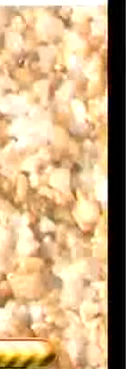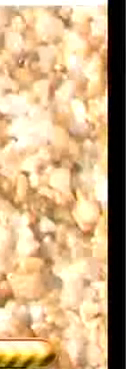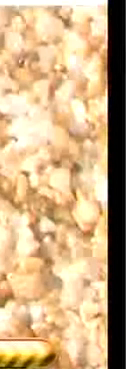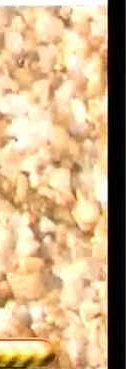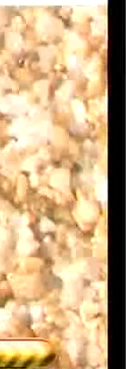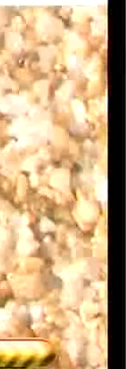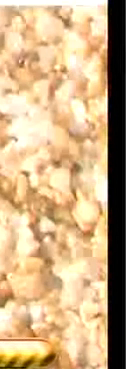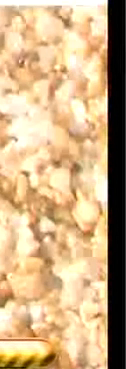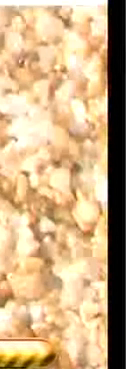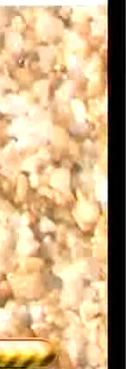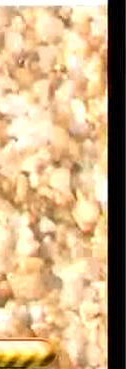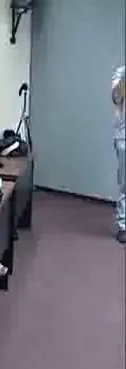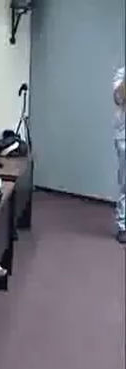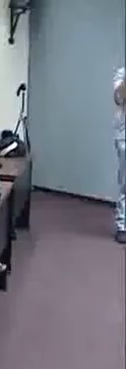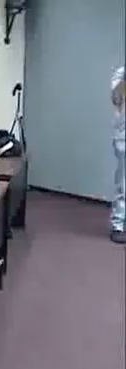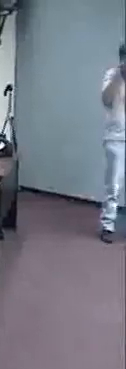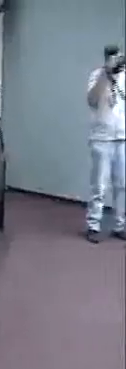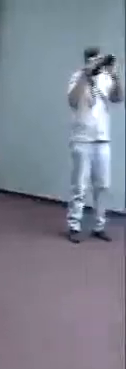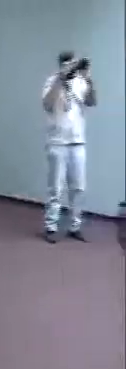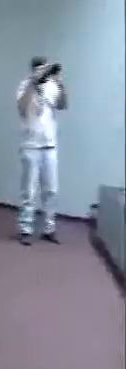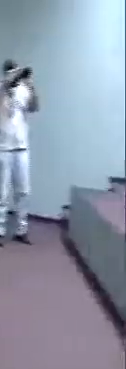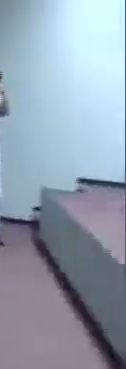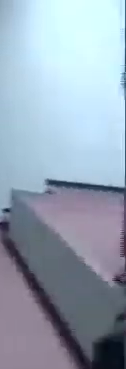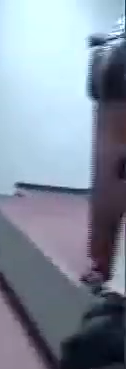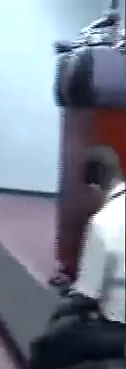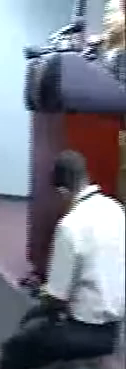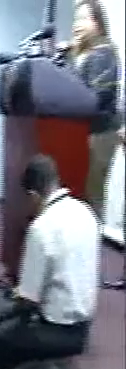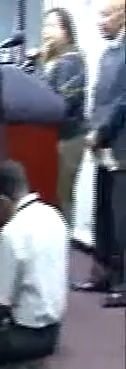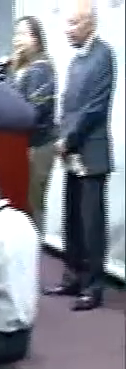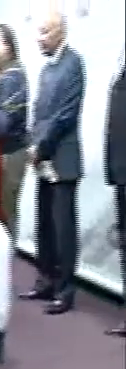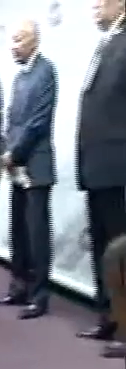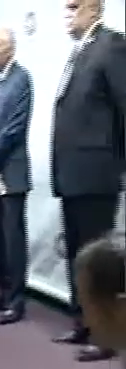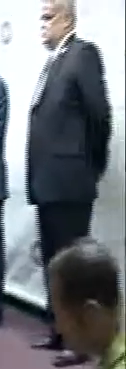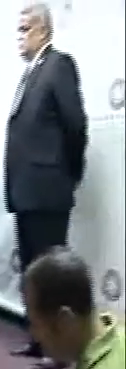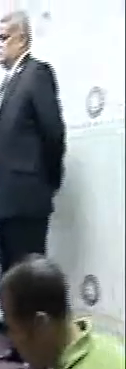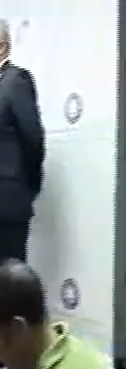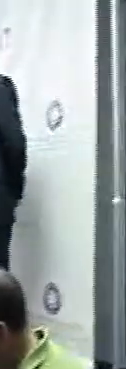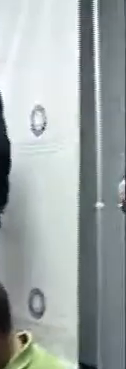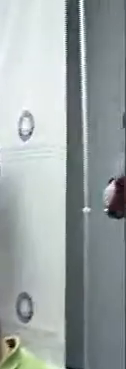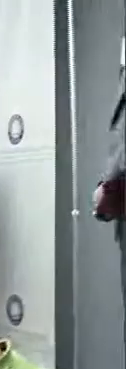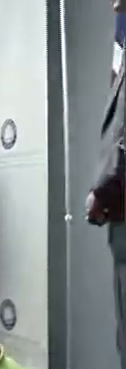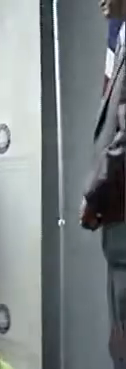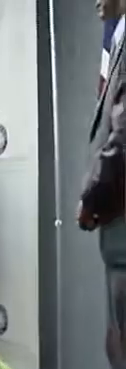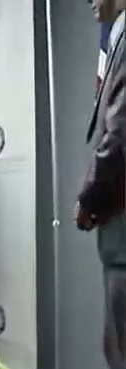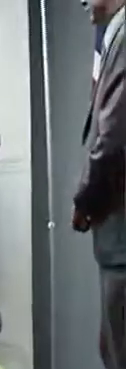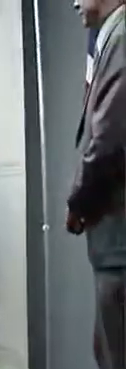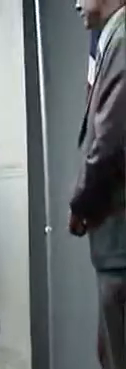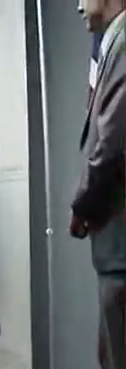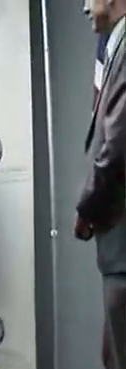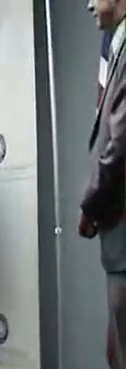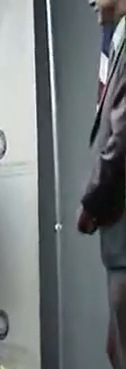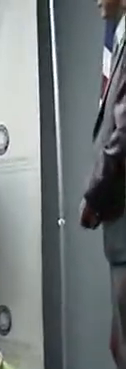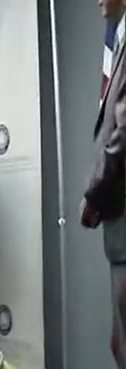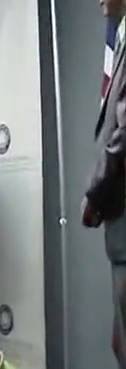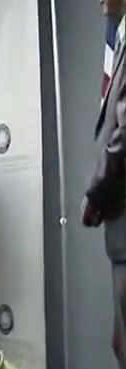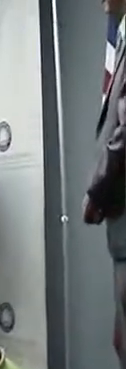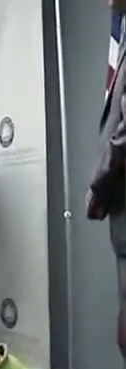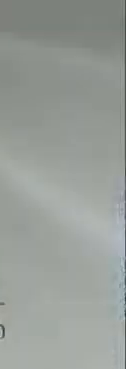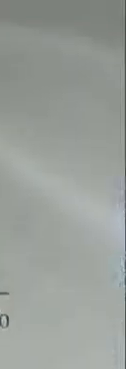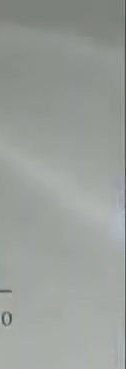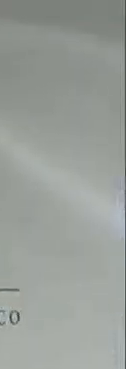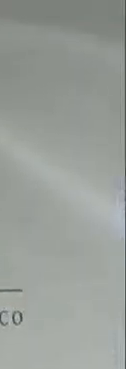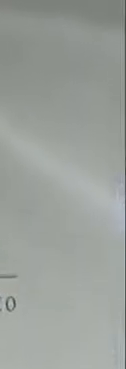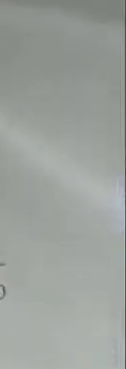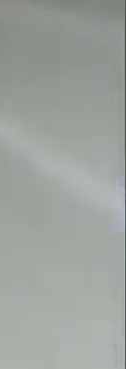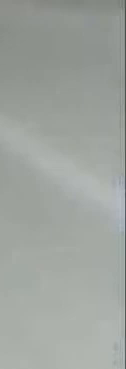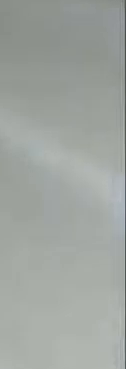en el IBU un total de $1.2 millones. Así lo establecieron los secretarios de Justicia y Hacienda en conferencia de prensa